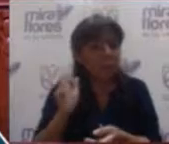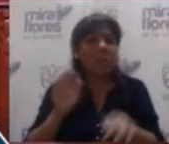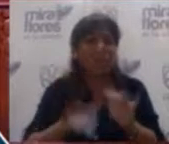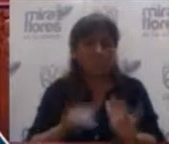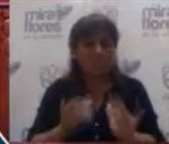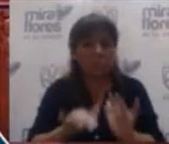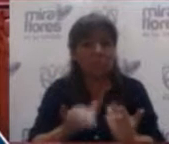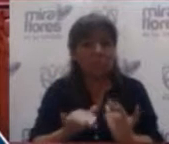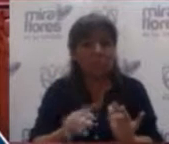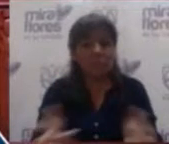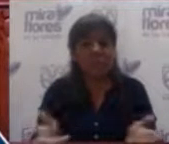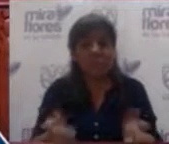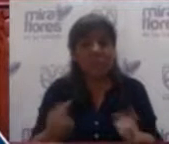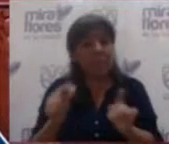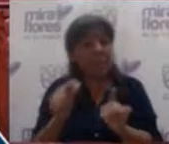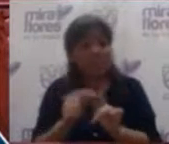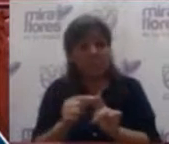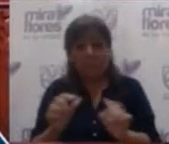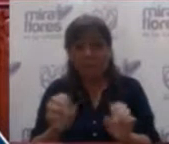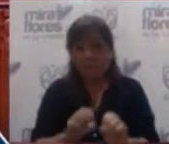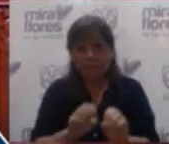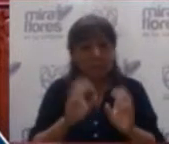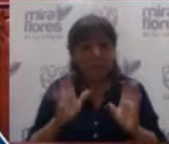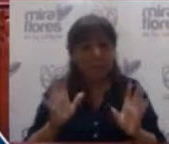muy claras o son poco